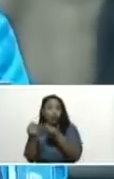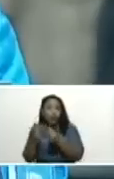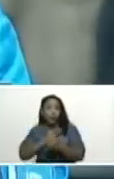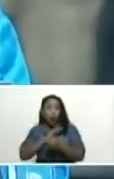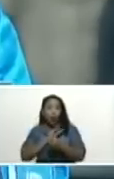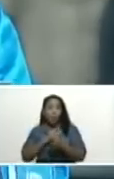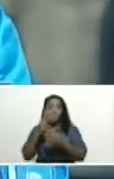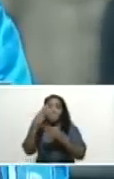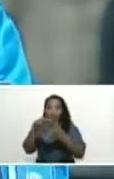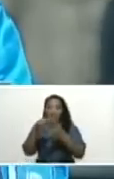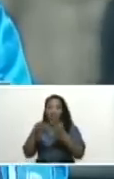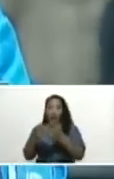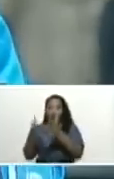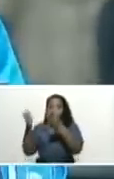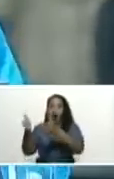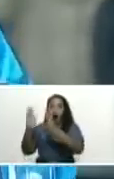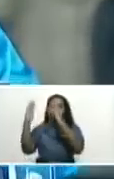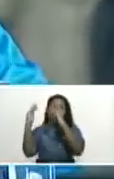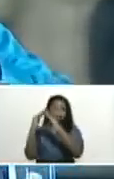mansiones,